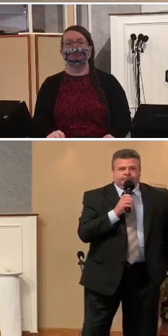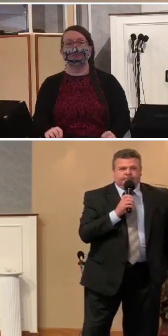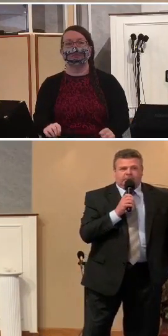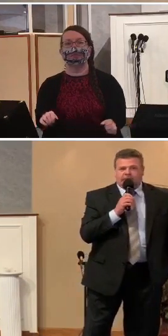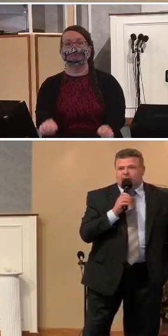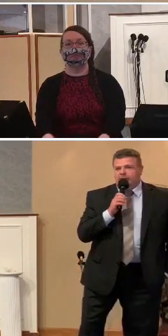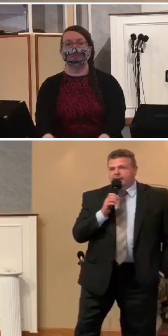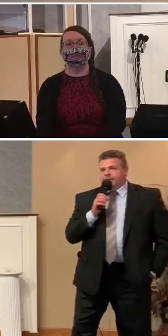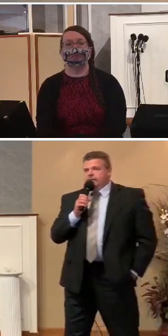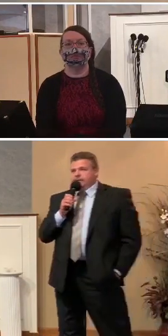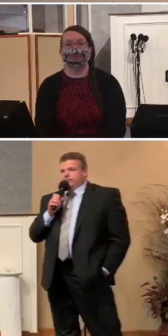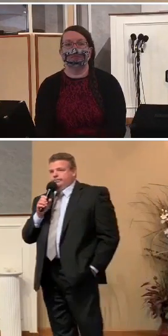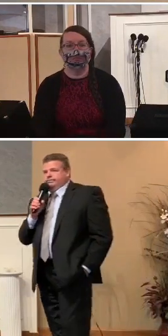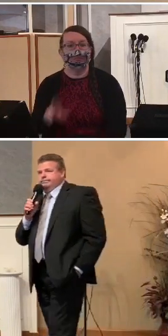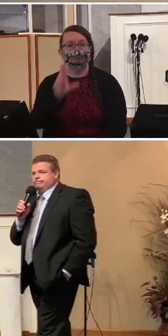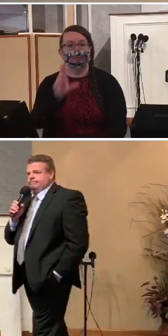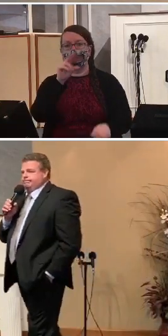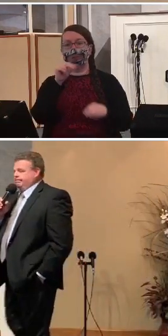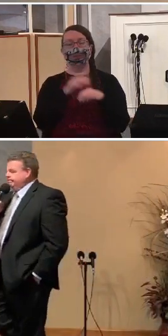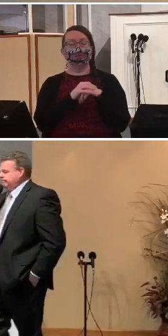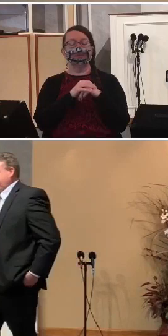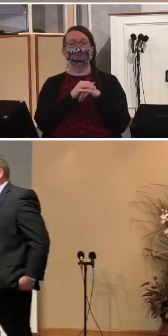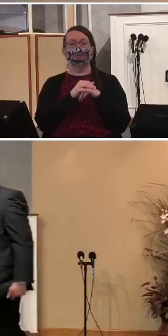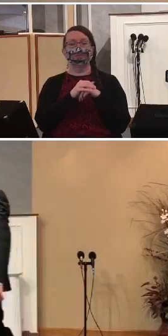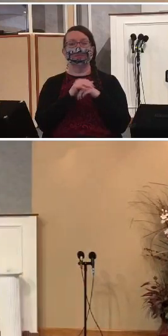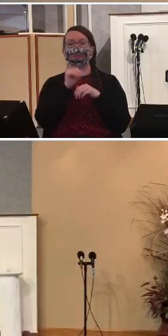Eso no fue lo que sucedió, ¿o sí?